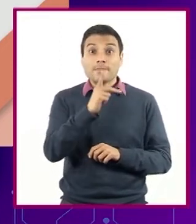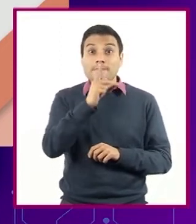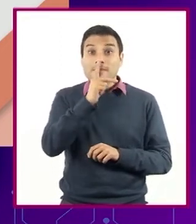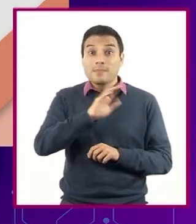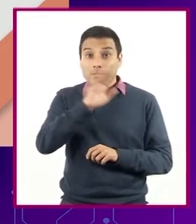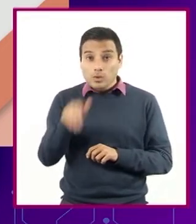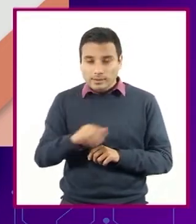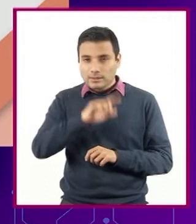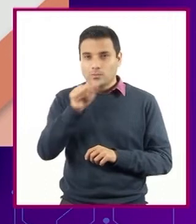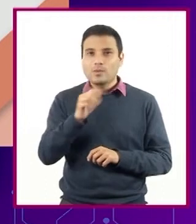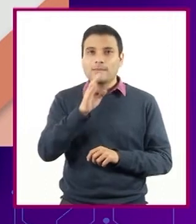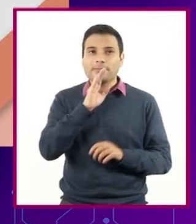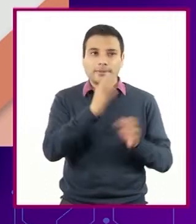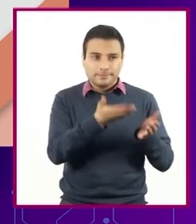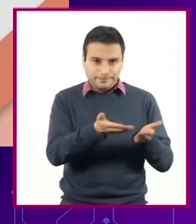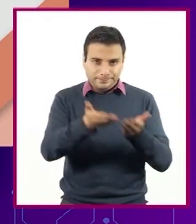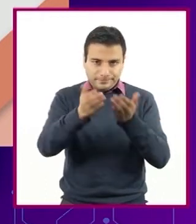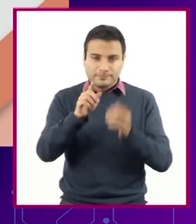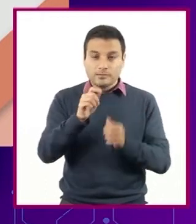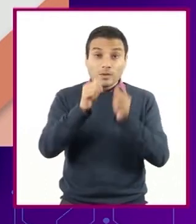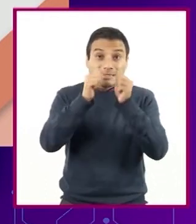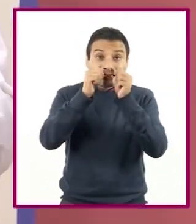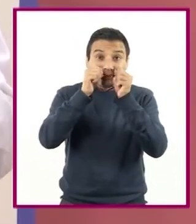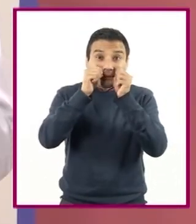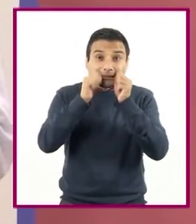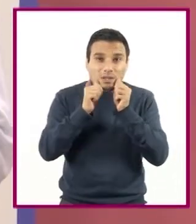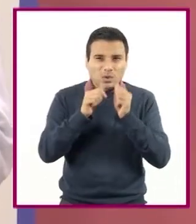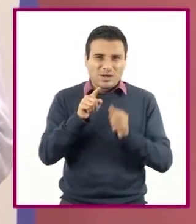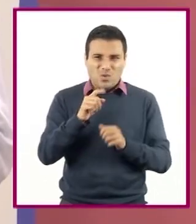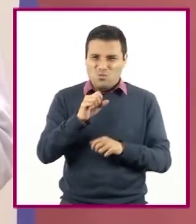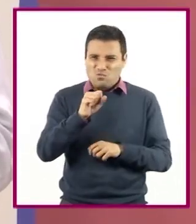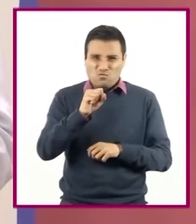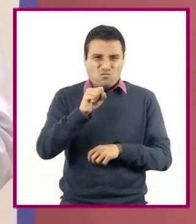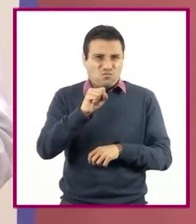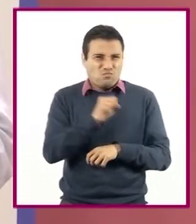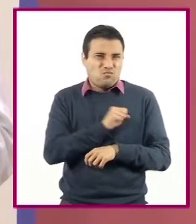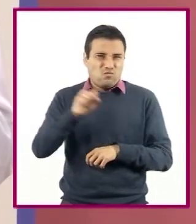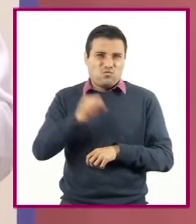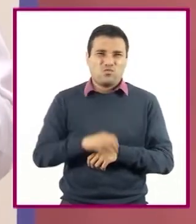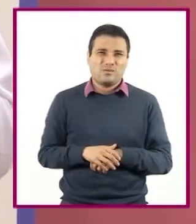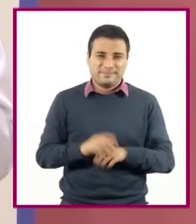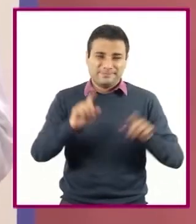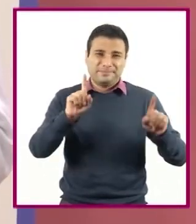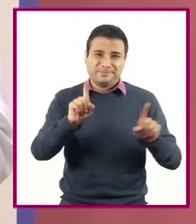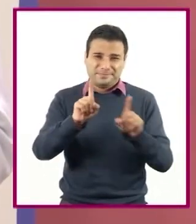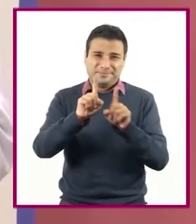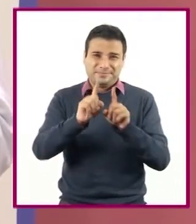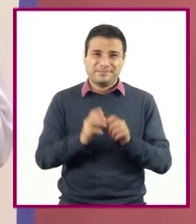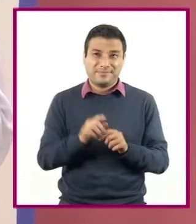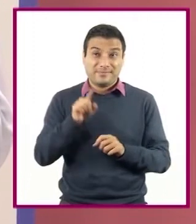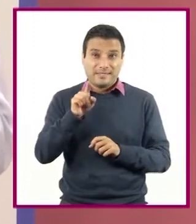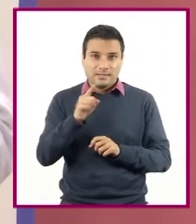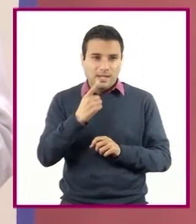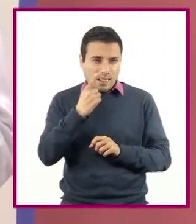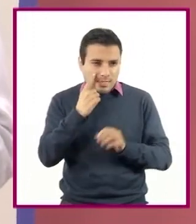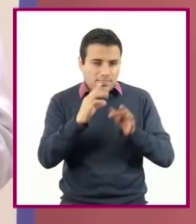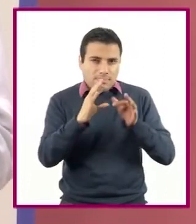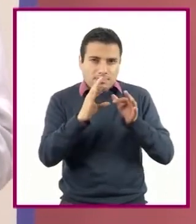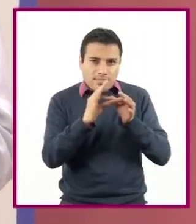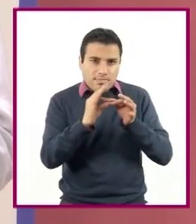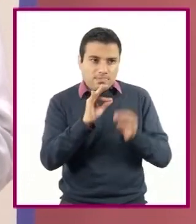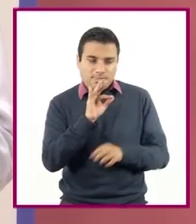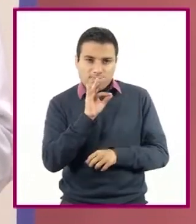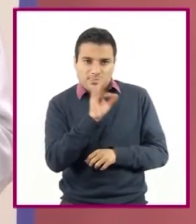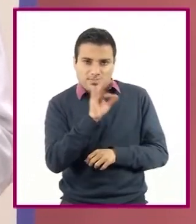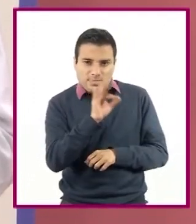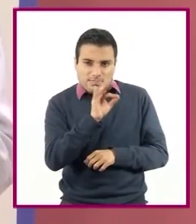pone al servicio de un ciego bastante cruel, el primero de varios amos que lo despertará a la maldad del mundo y le enseñarán